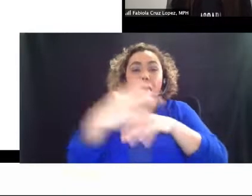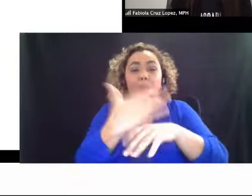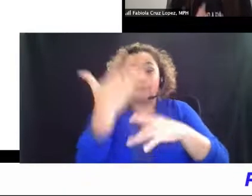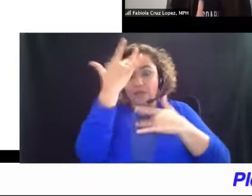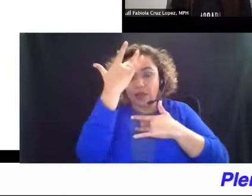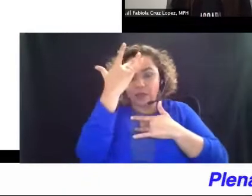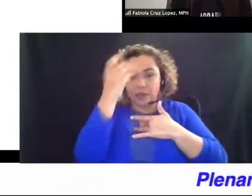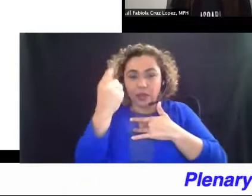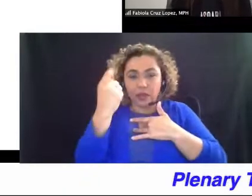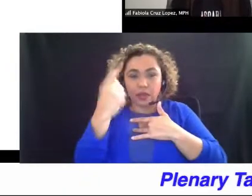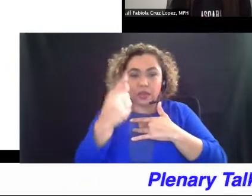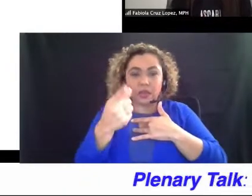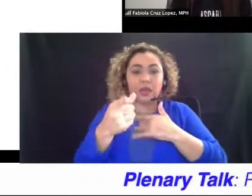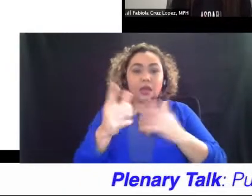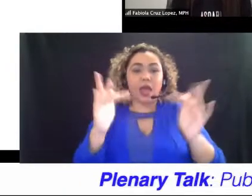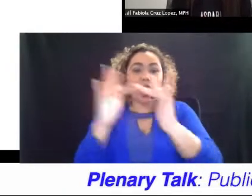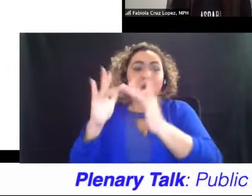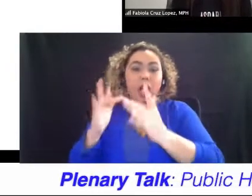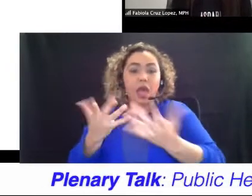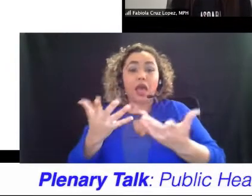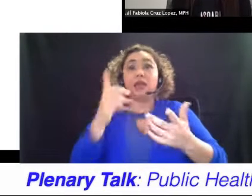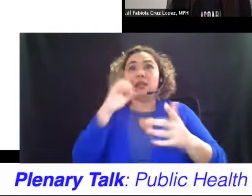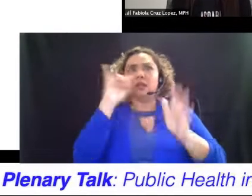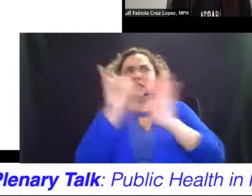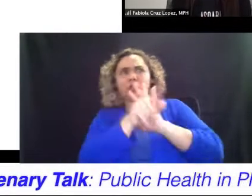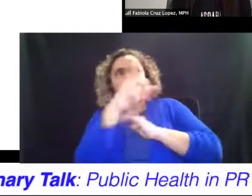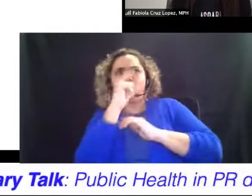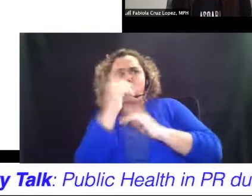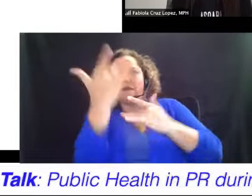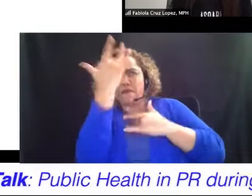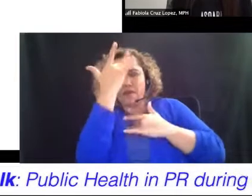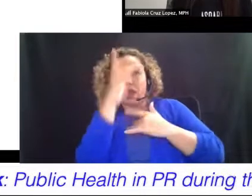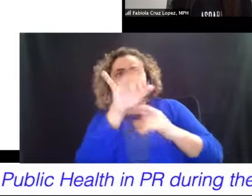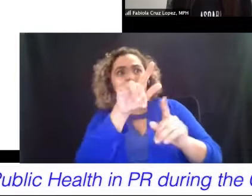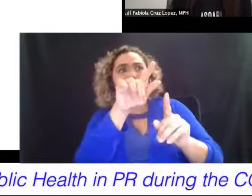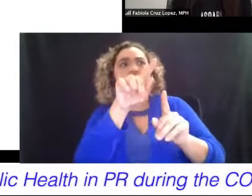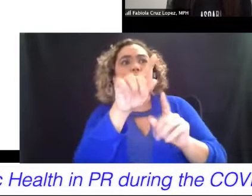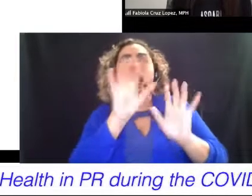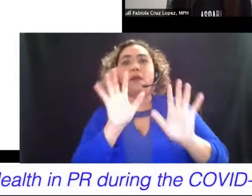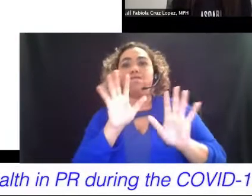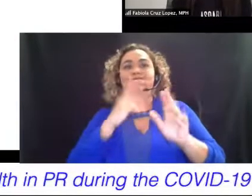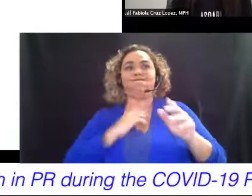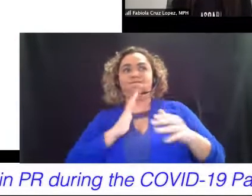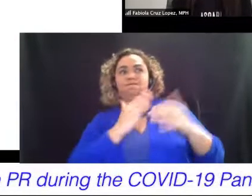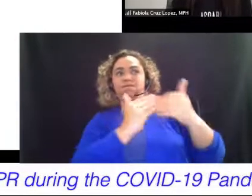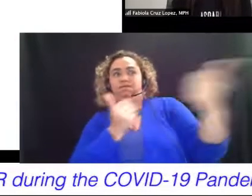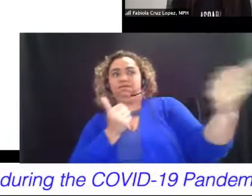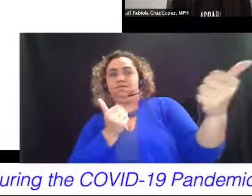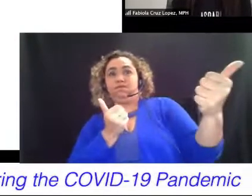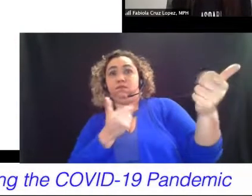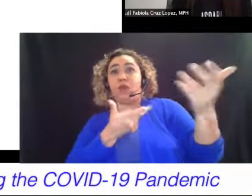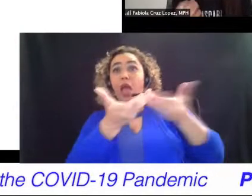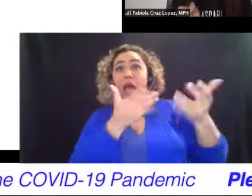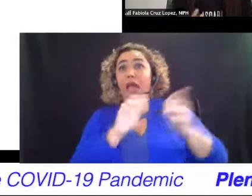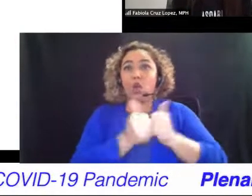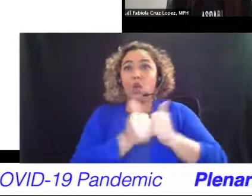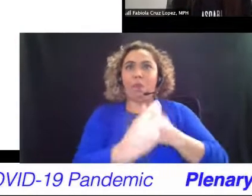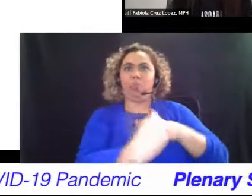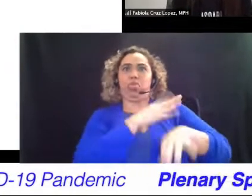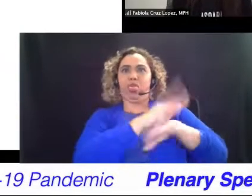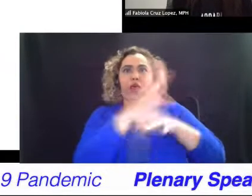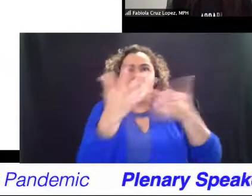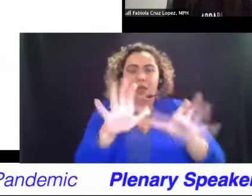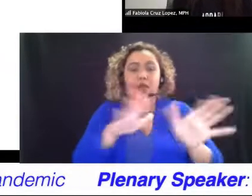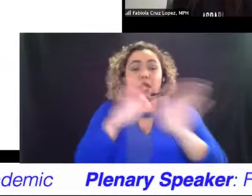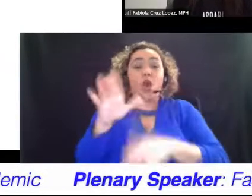personas identifiquen los contactos y sean parte, ¿verdad?, de poder cortar esas cadenas de transmisión. 8% de